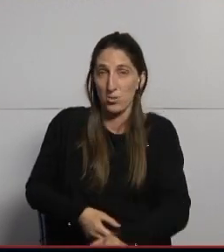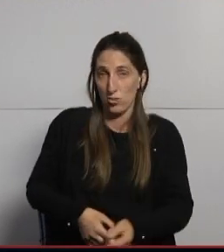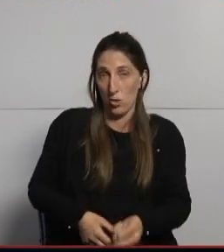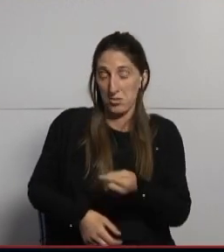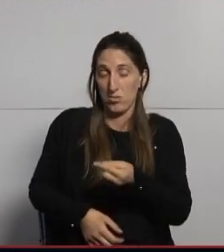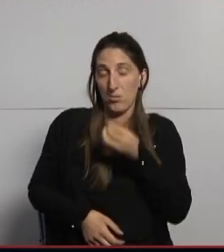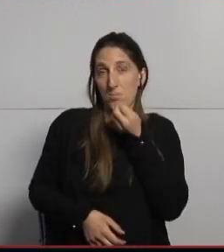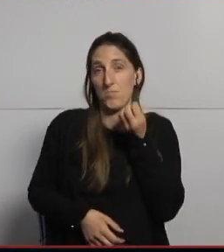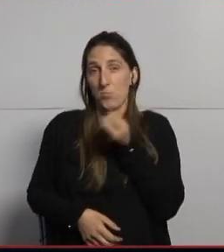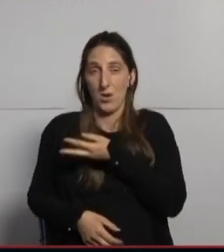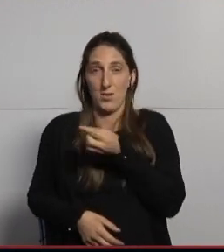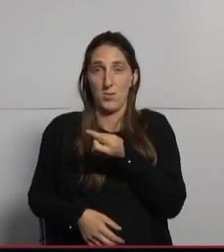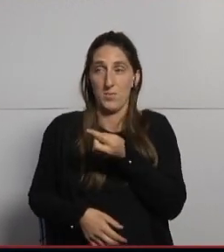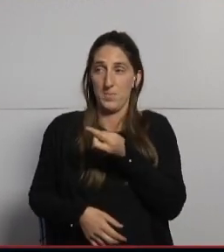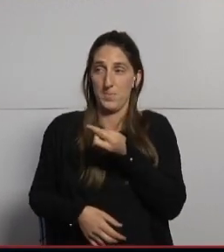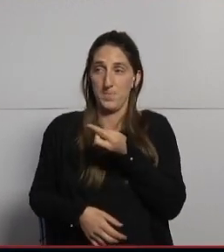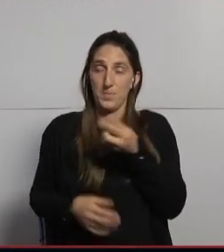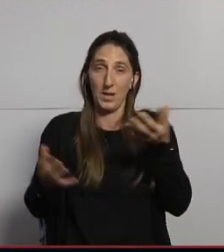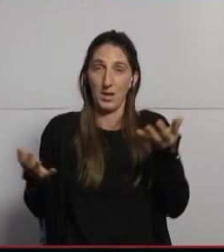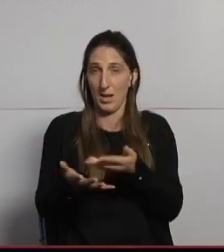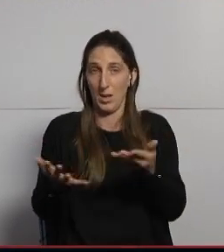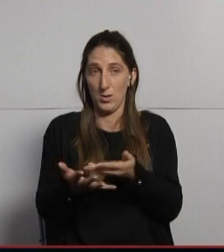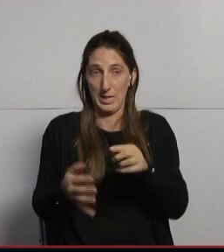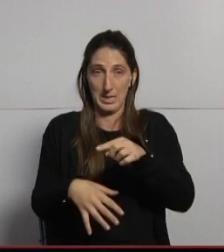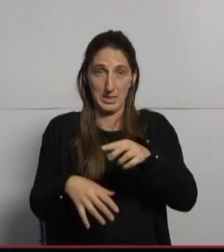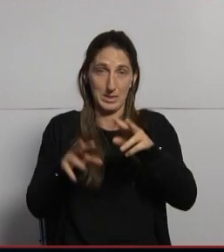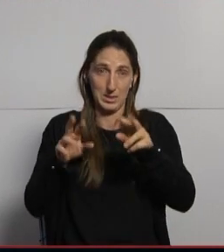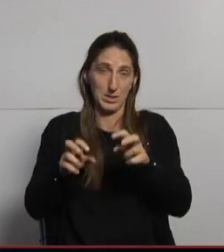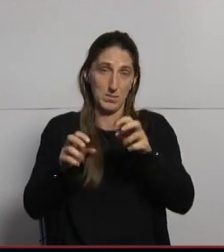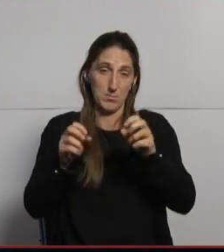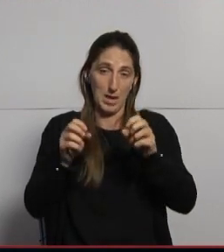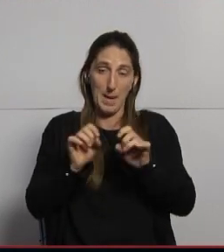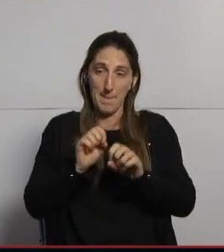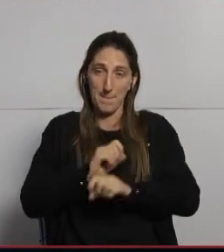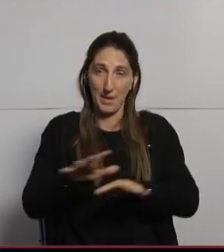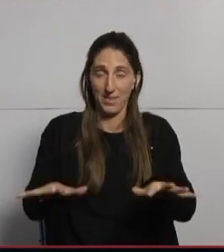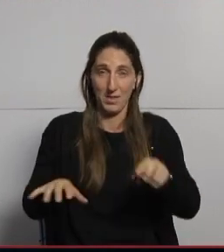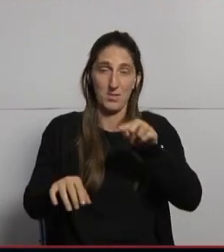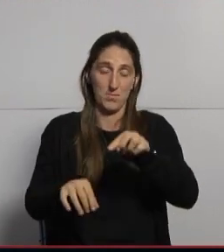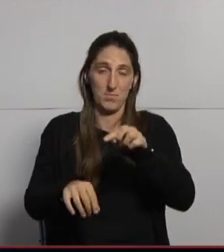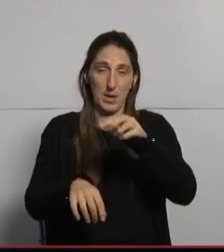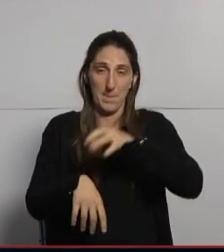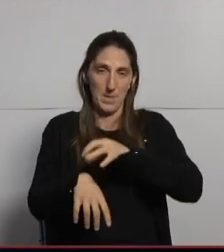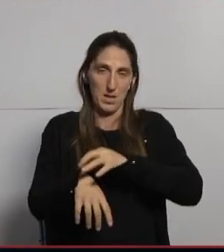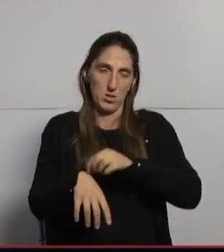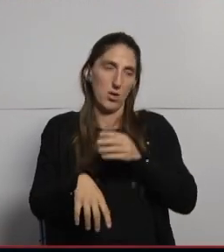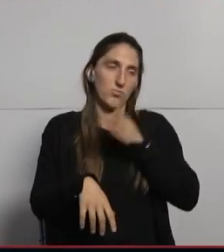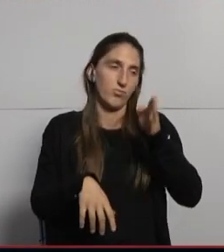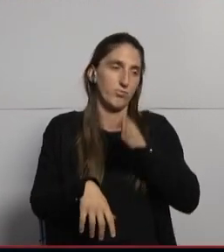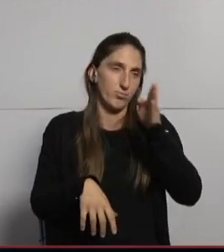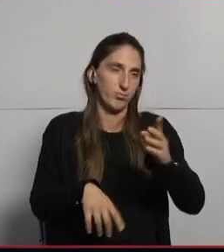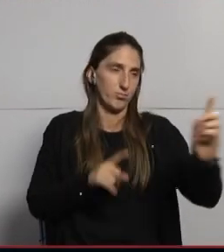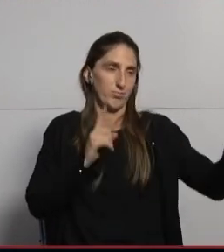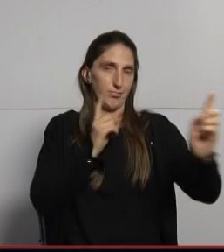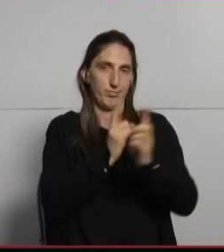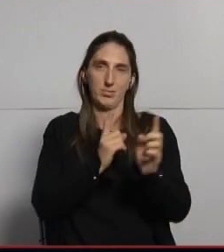útil, especialmente también ahora en este tema de la pandemia, donde los médicos no estamos fomentando que asistan tanto al paciente,